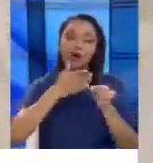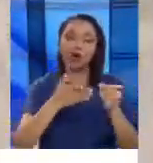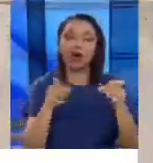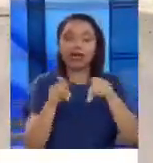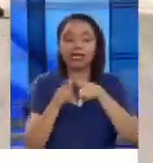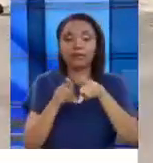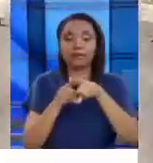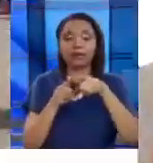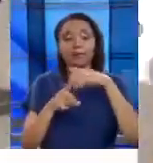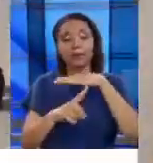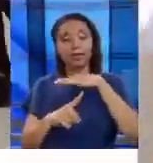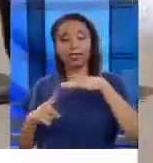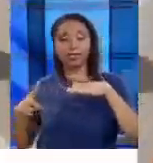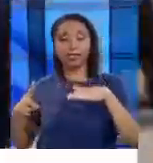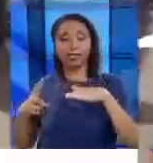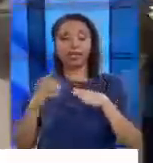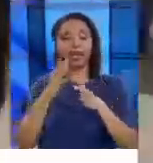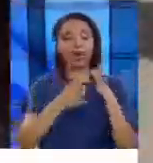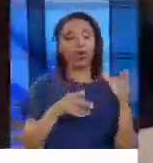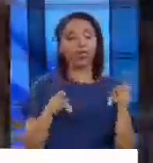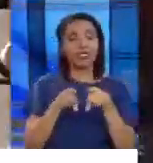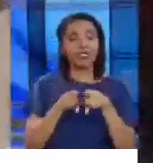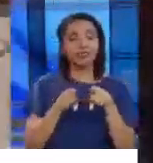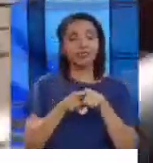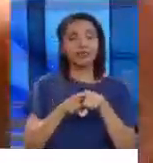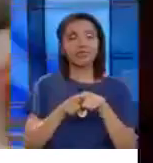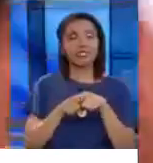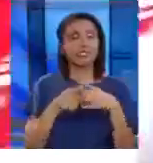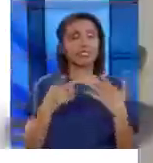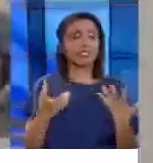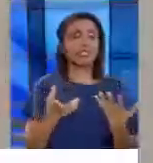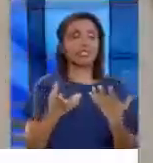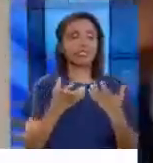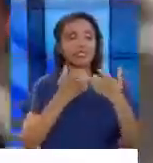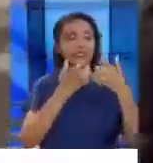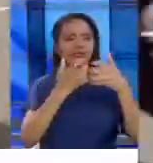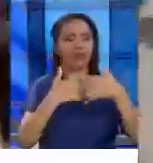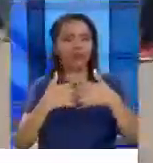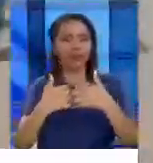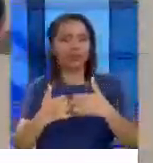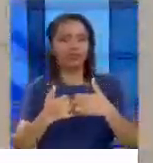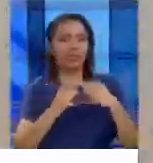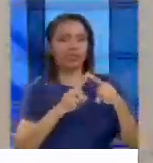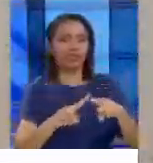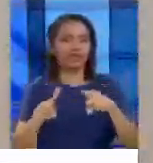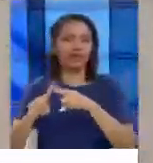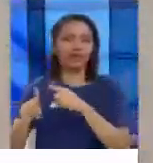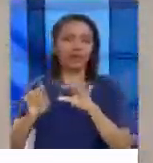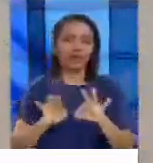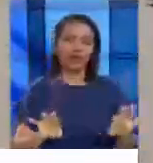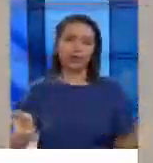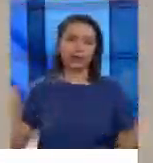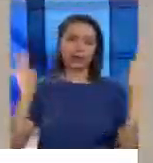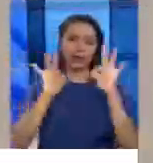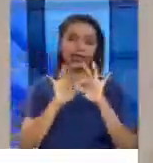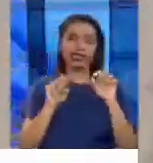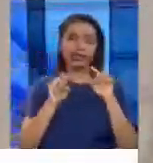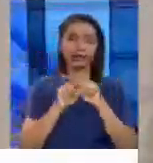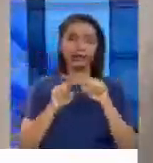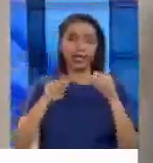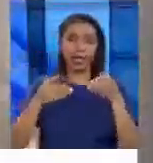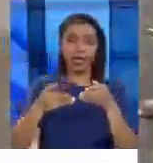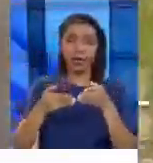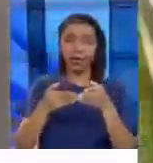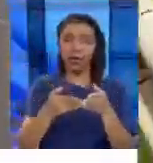eso, también es el punto de entrada y salida a los principales puertos de la provincia de Colón, al igual que el área